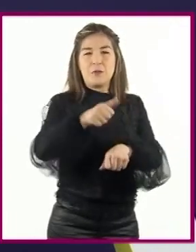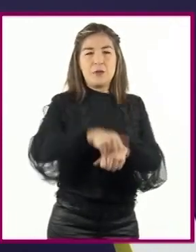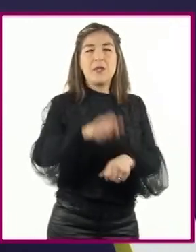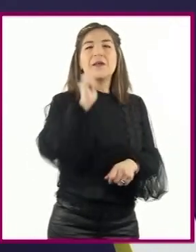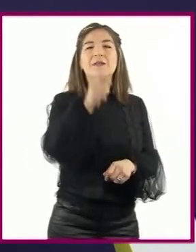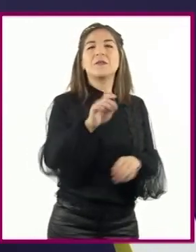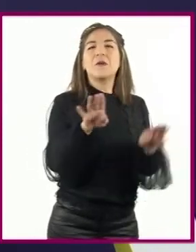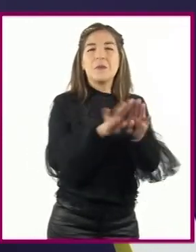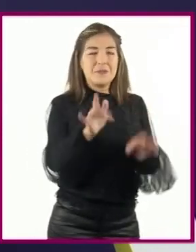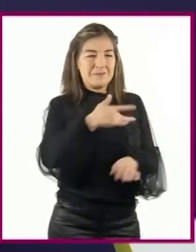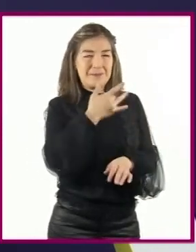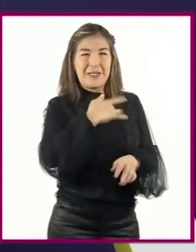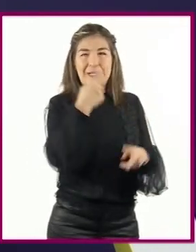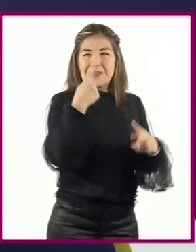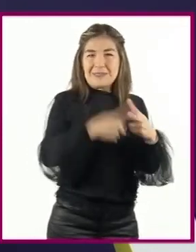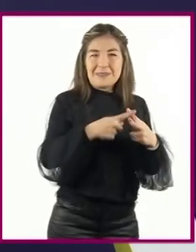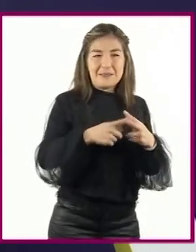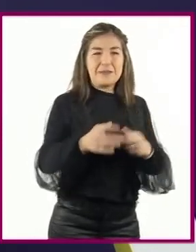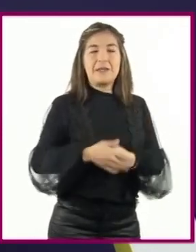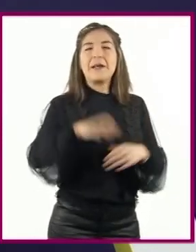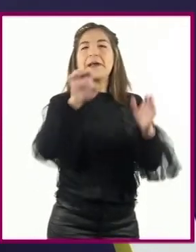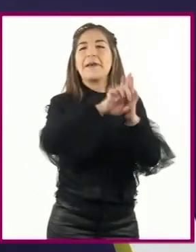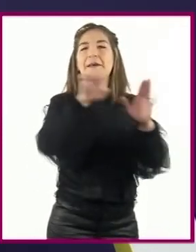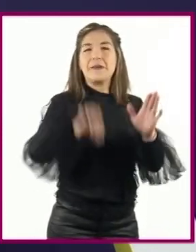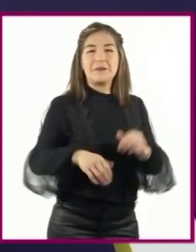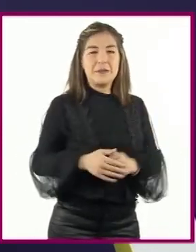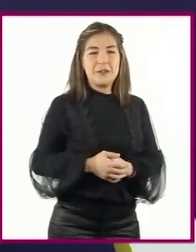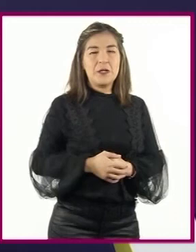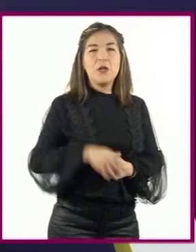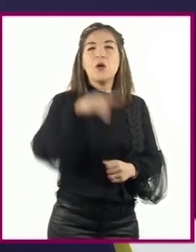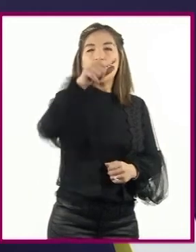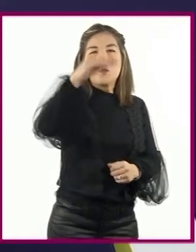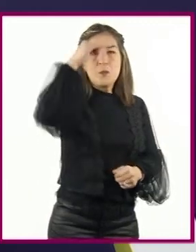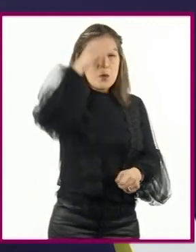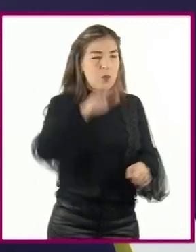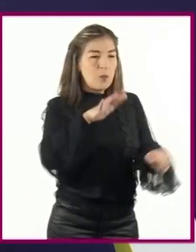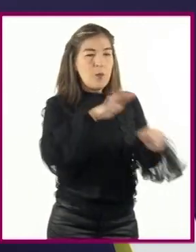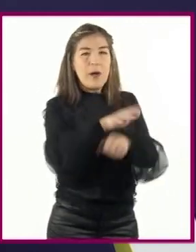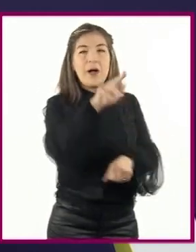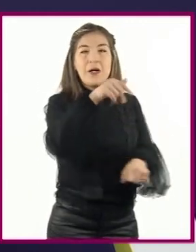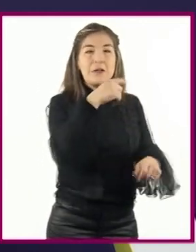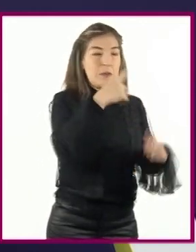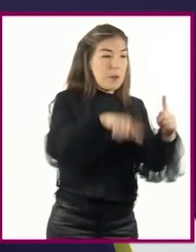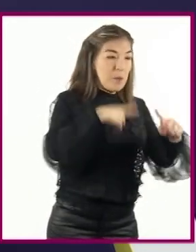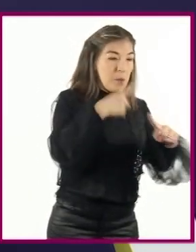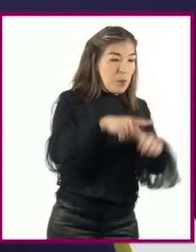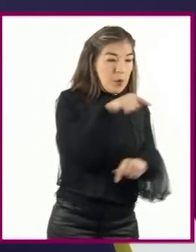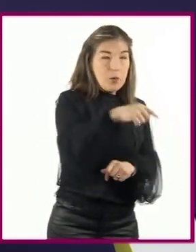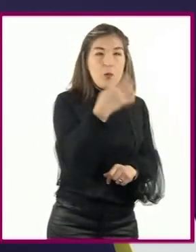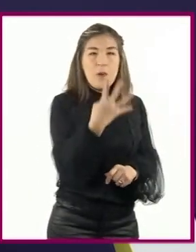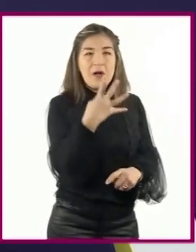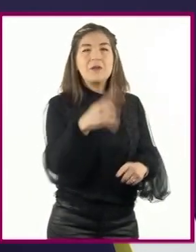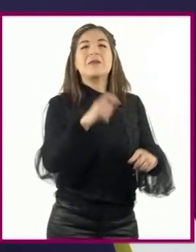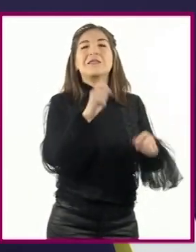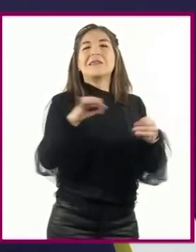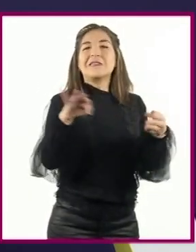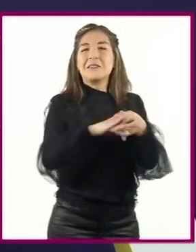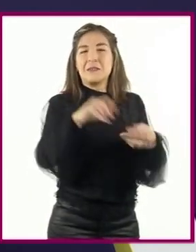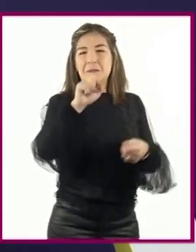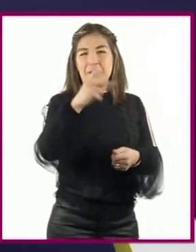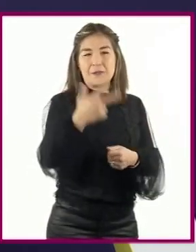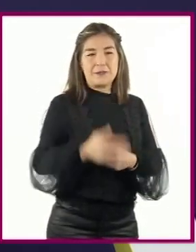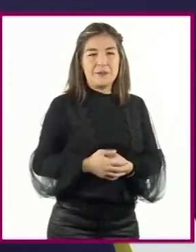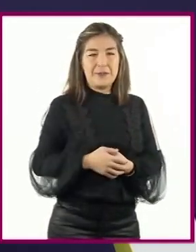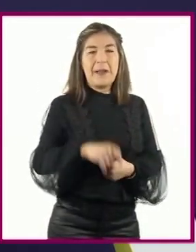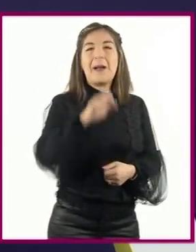una estimación razonable, es decir, pensar qué número multiplicado por 4 se acerca a 28. 7 por